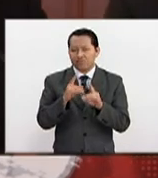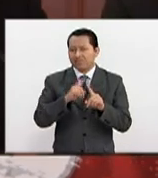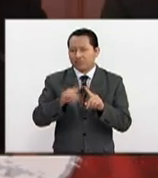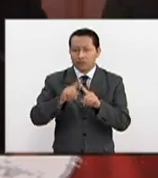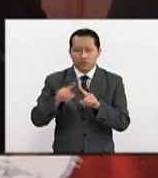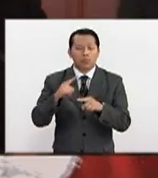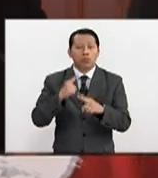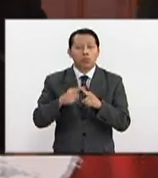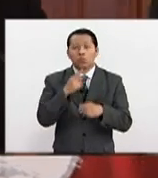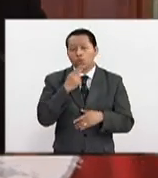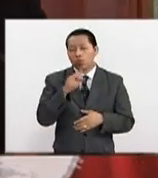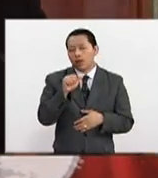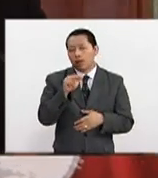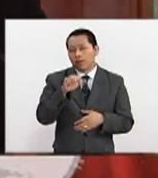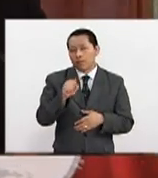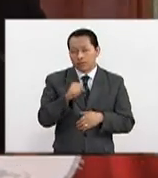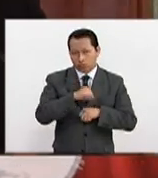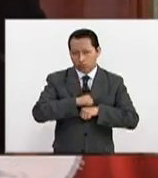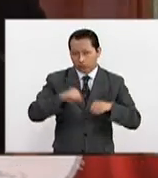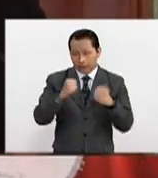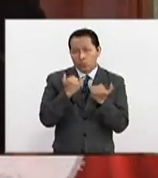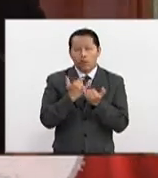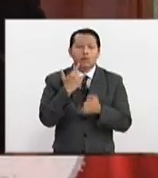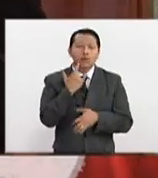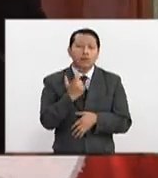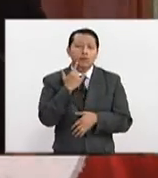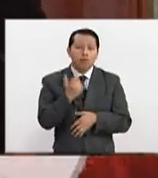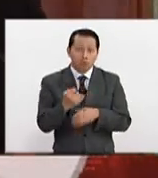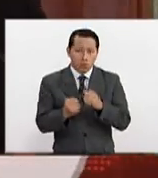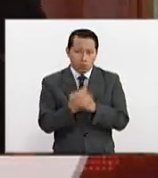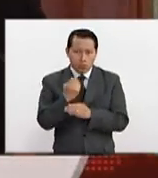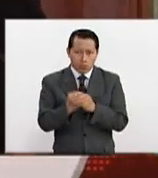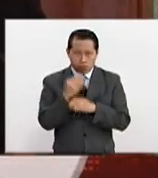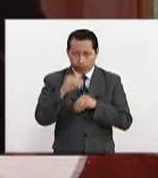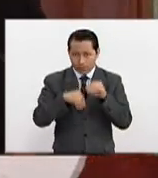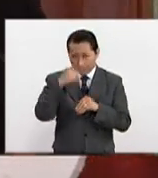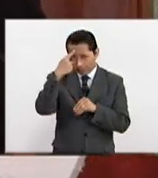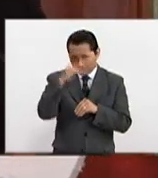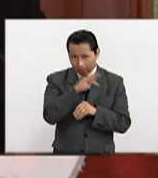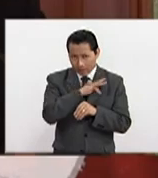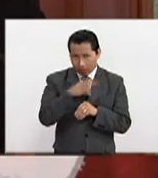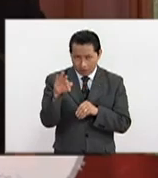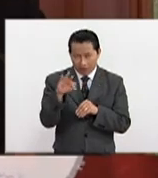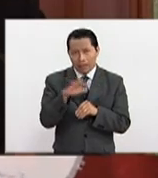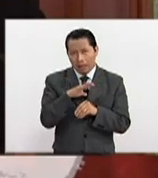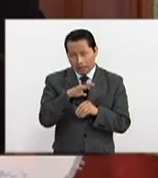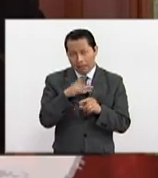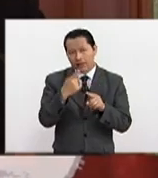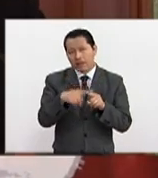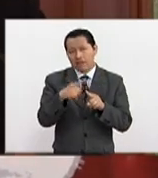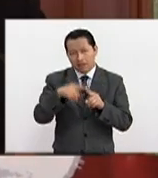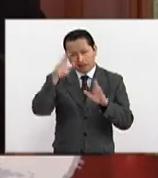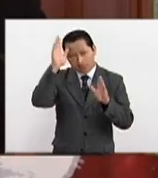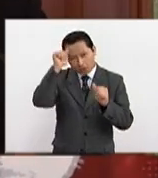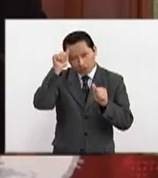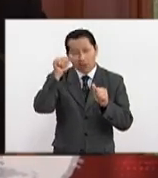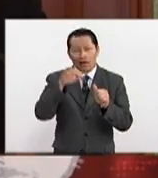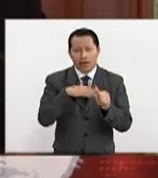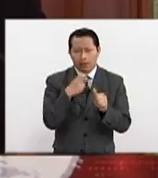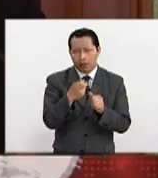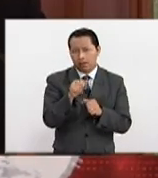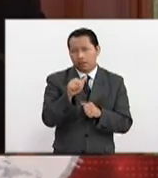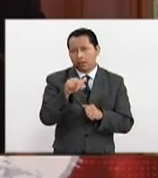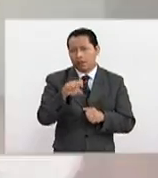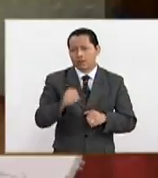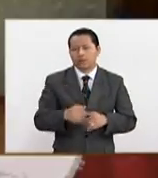de armas nucleares y por sus esfuerzos innovadores para lograr una prohibición basada en un tratado de tales